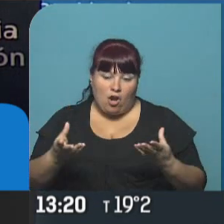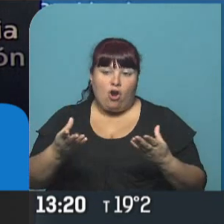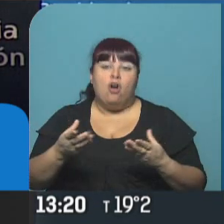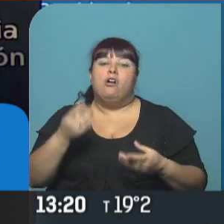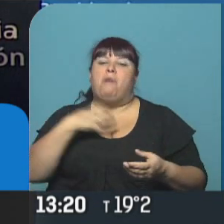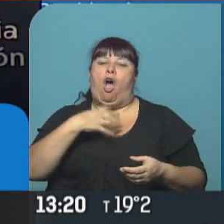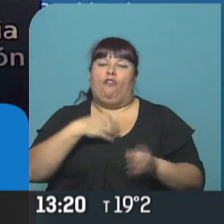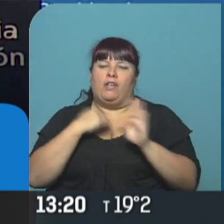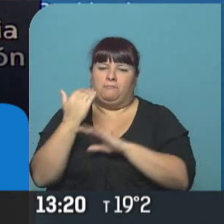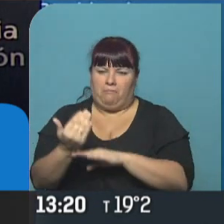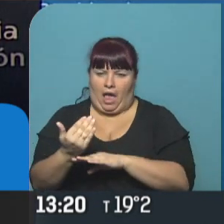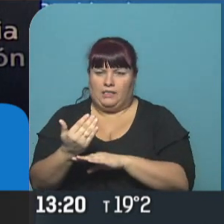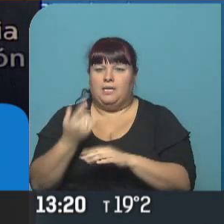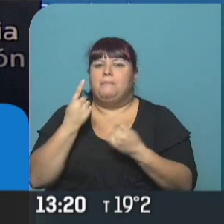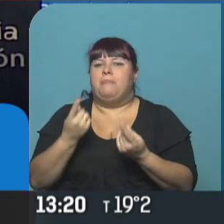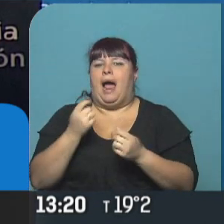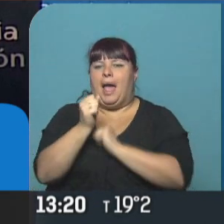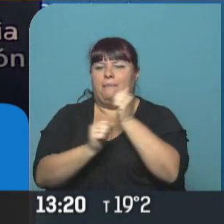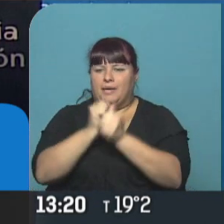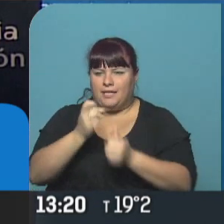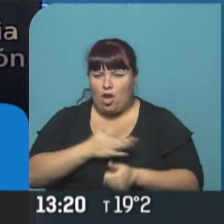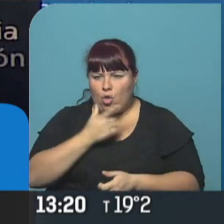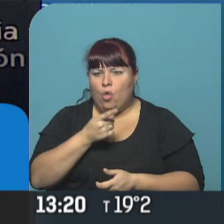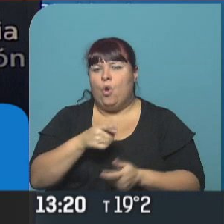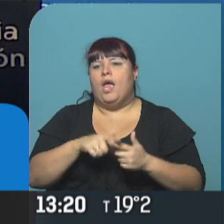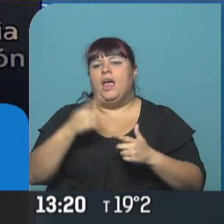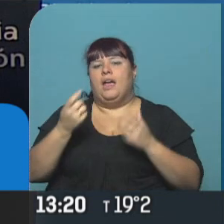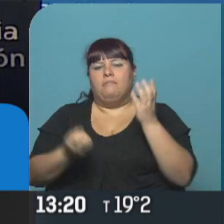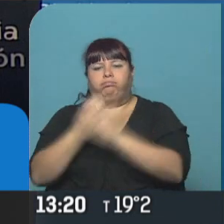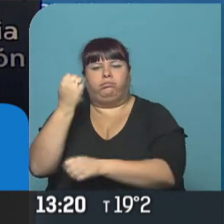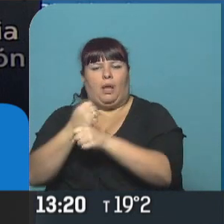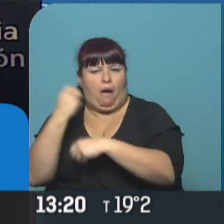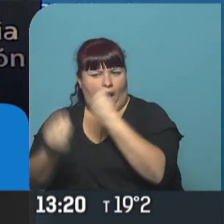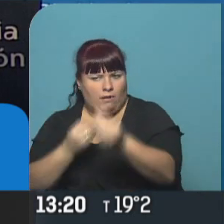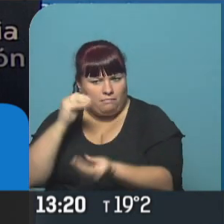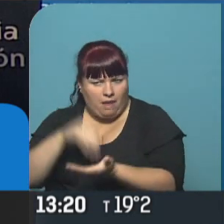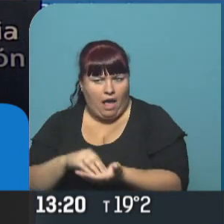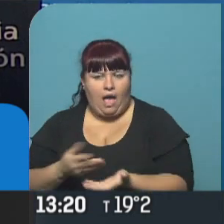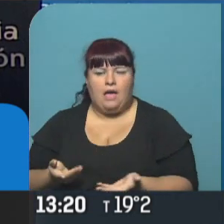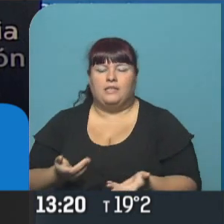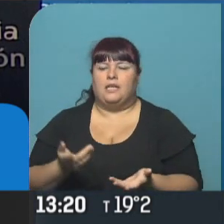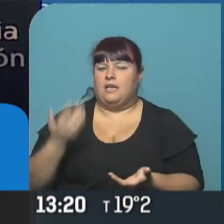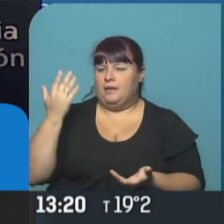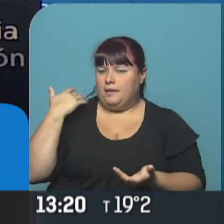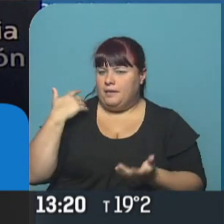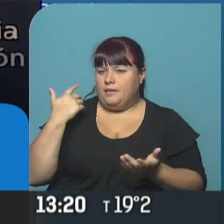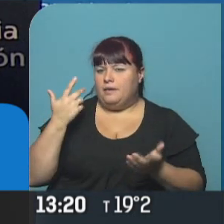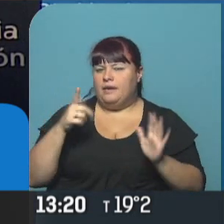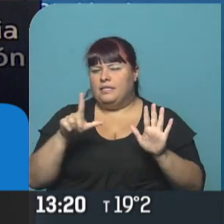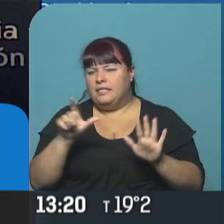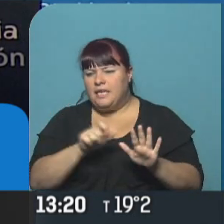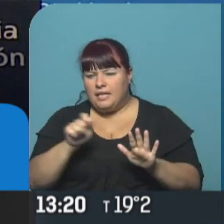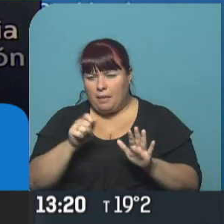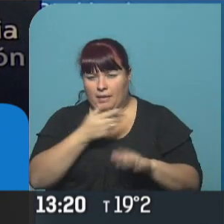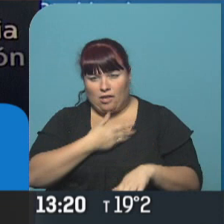más confianza a nivel de empresarios, se crean más trabajos en los últimos 7